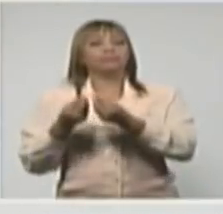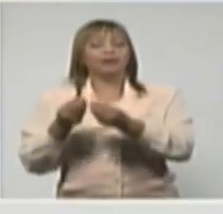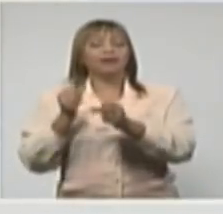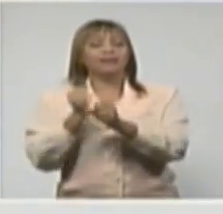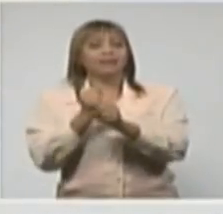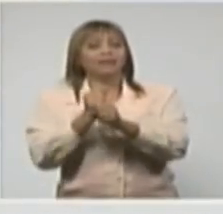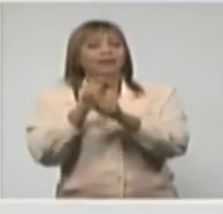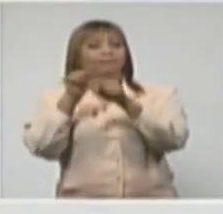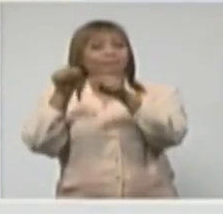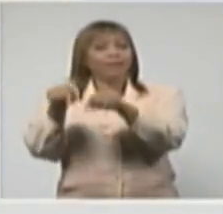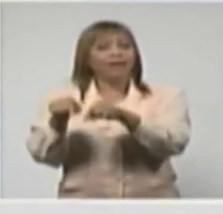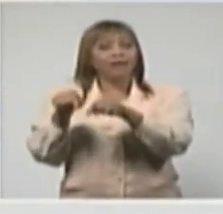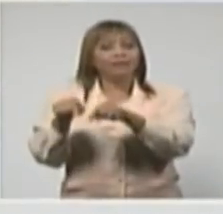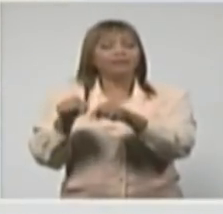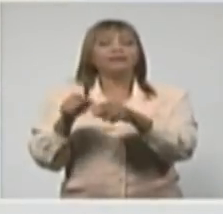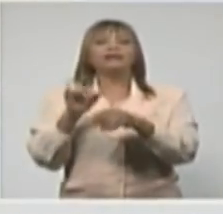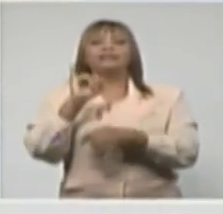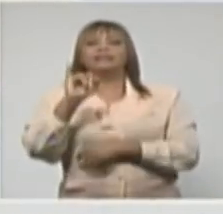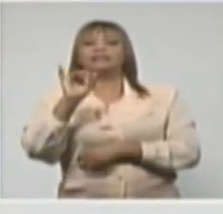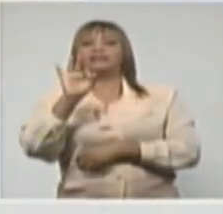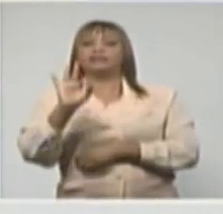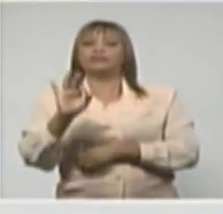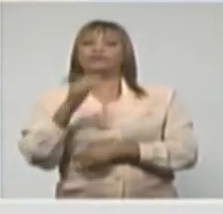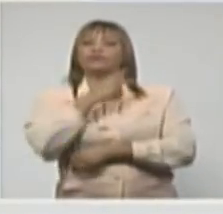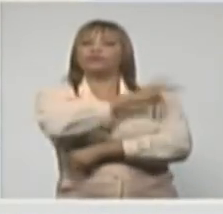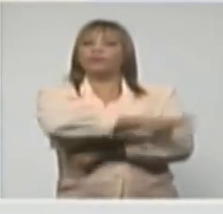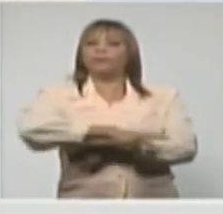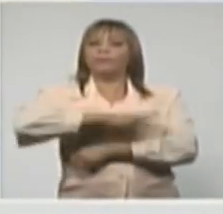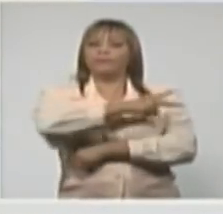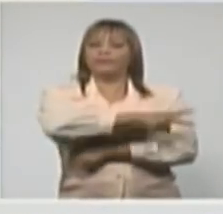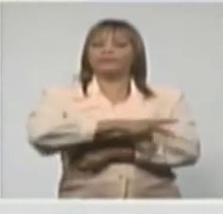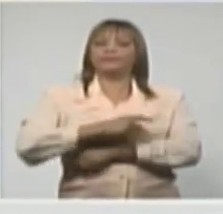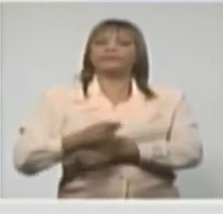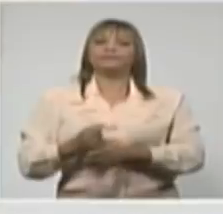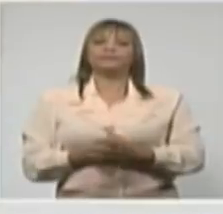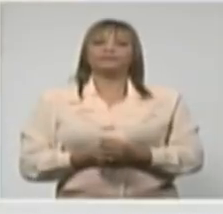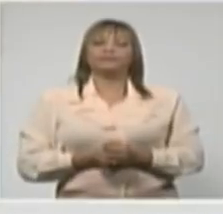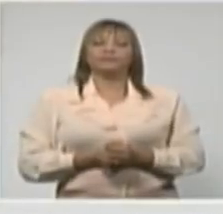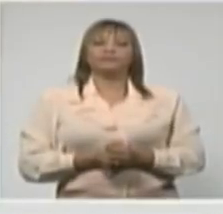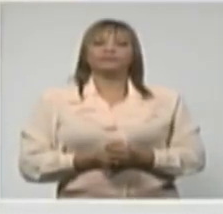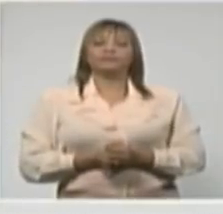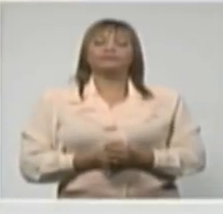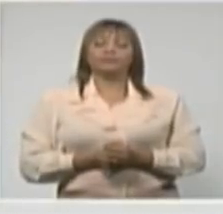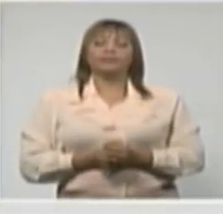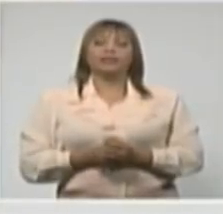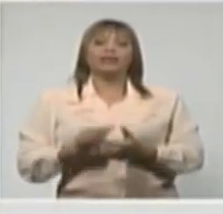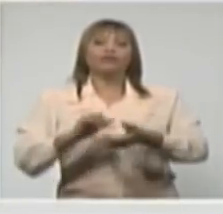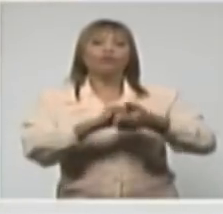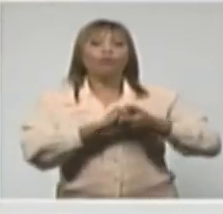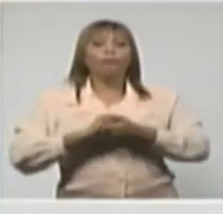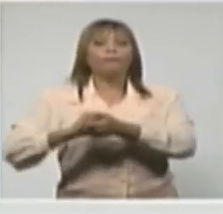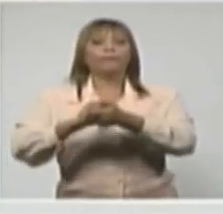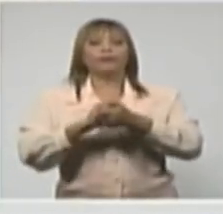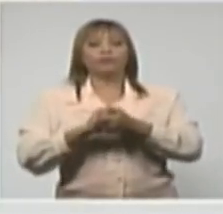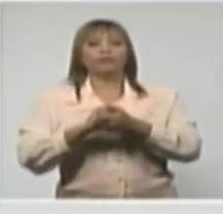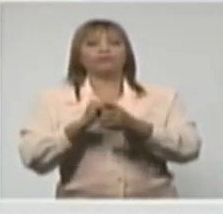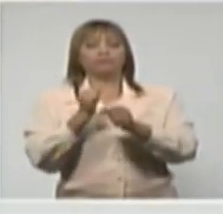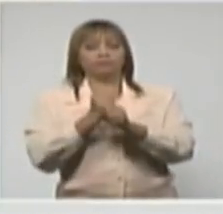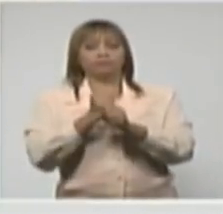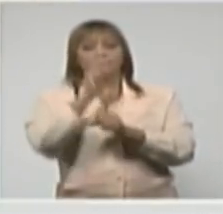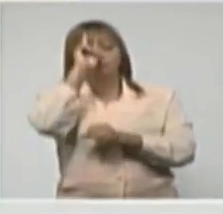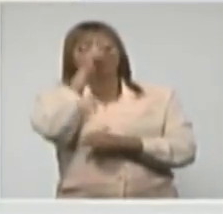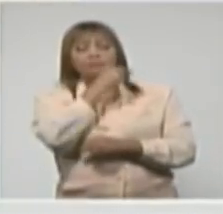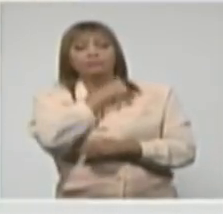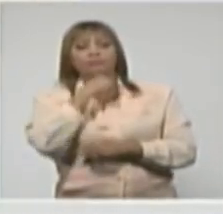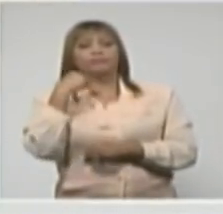en 68 países del mundo. Estos compañeros colaboradores que lamentablemente, y damos las